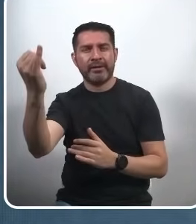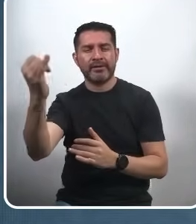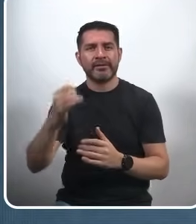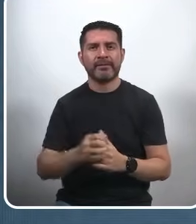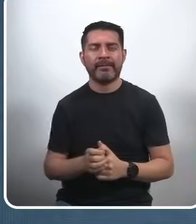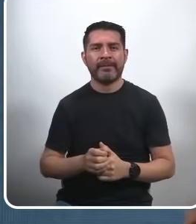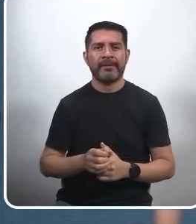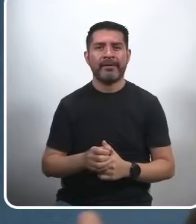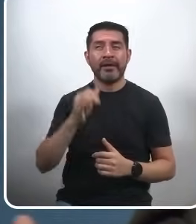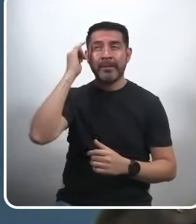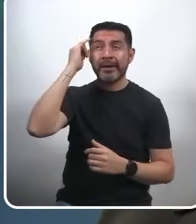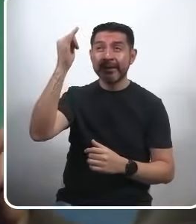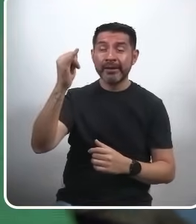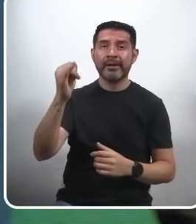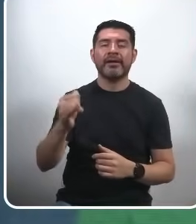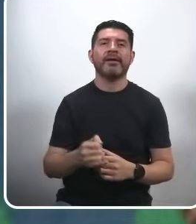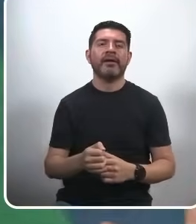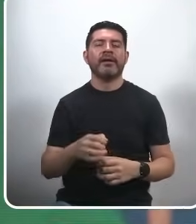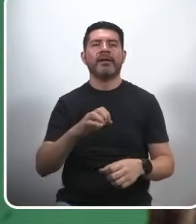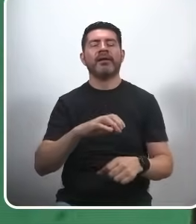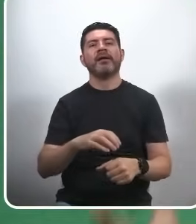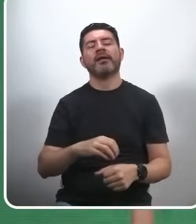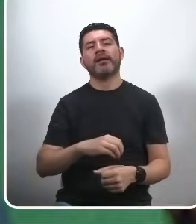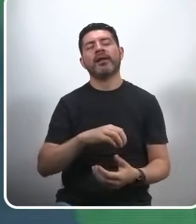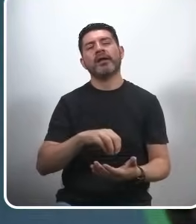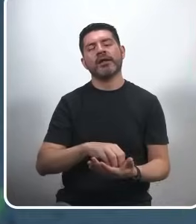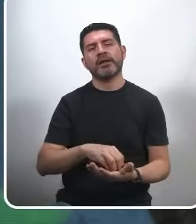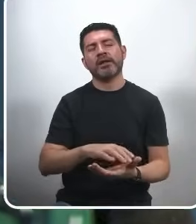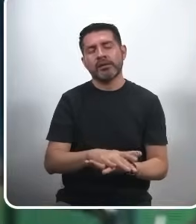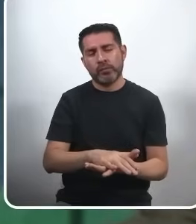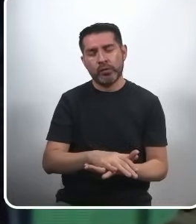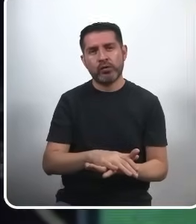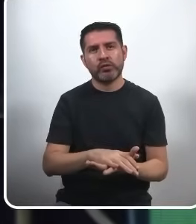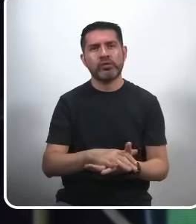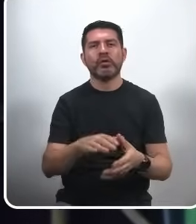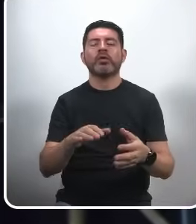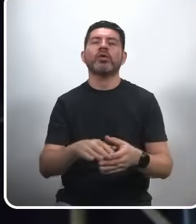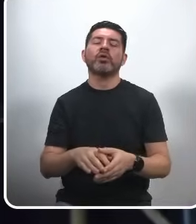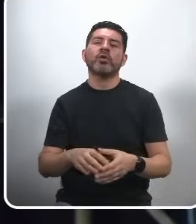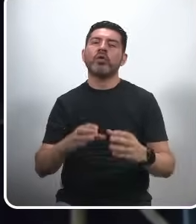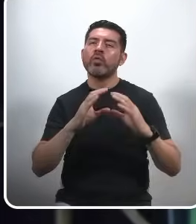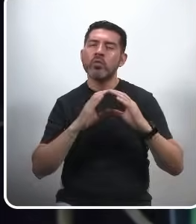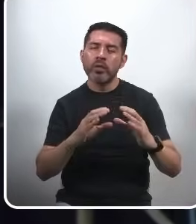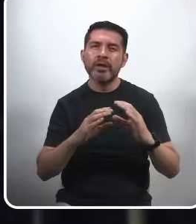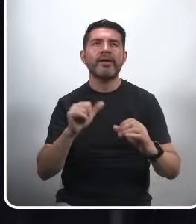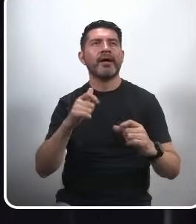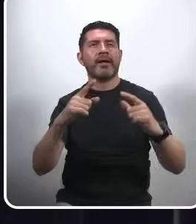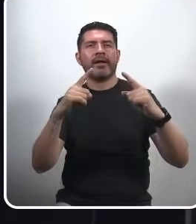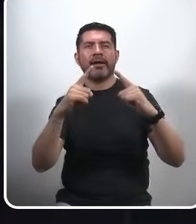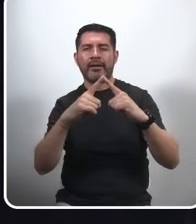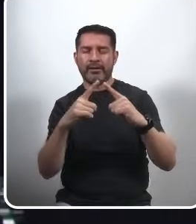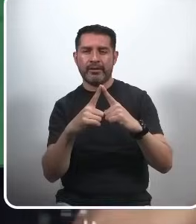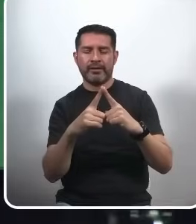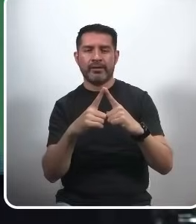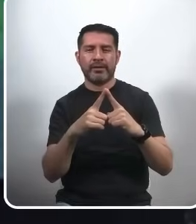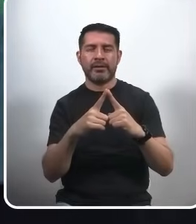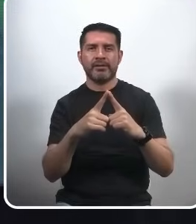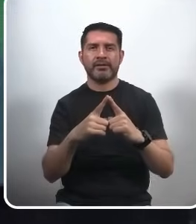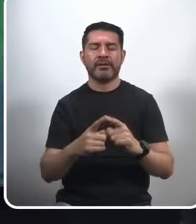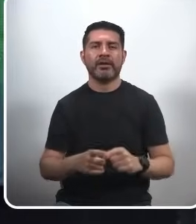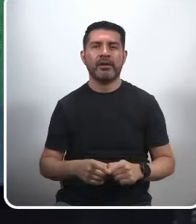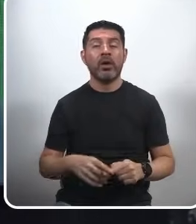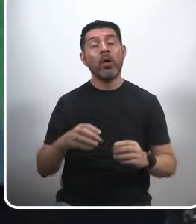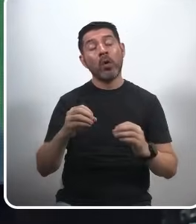trate a la esposa como Jesús trata a la iglesia? ¡Qué chulada!, ¿verdad? ¿O que la